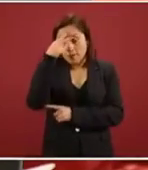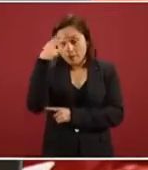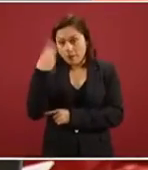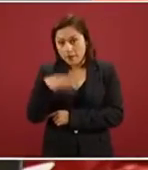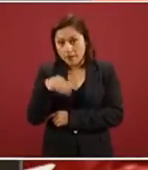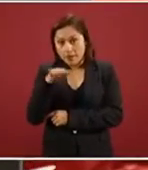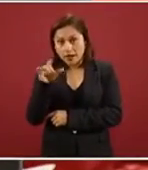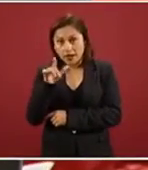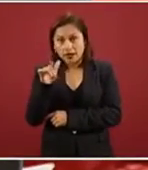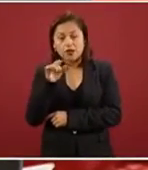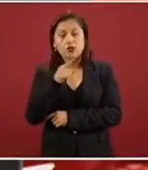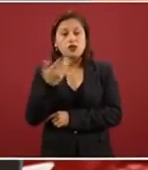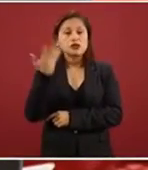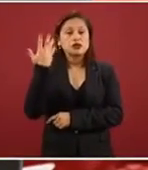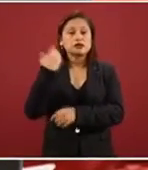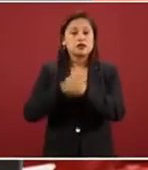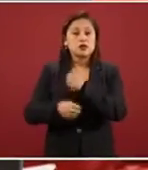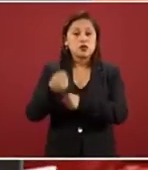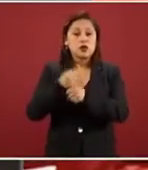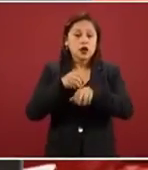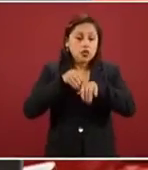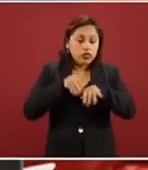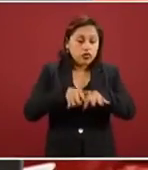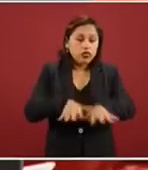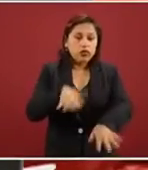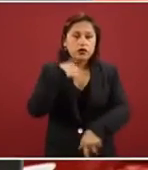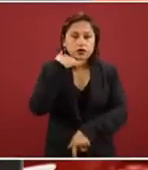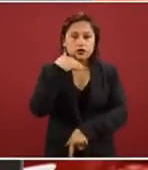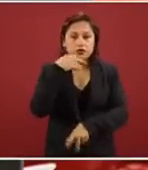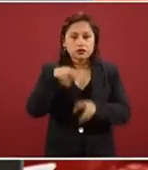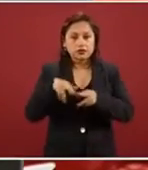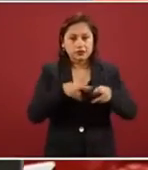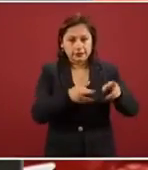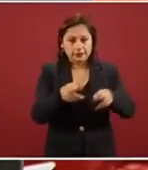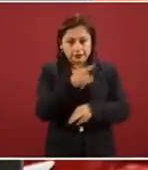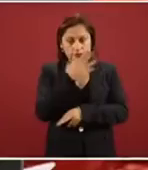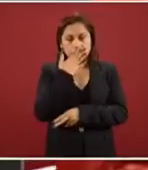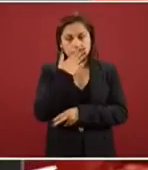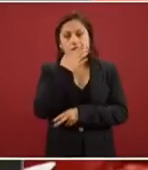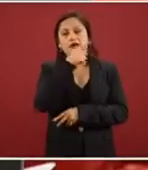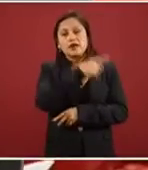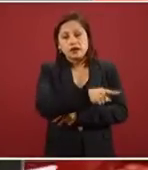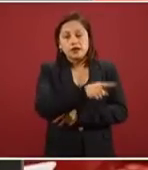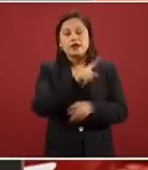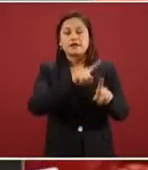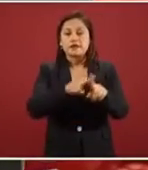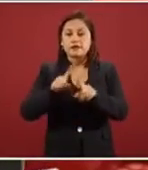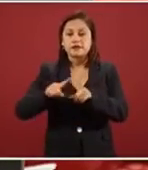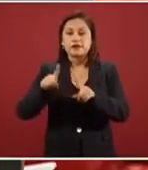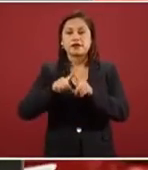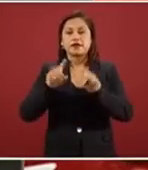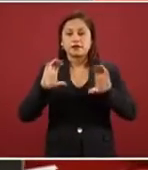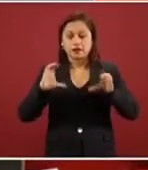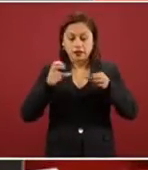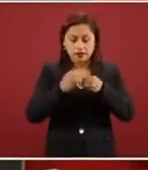Sonora hace 5 años y quienes han estado organizando con los comités de Cuenca, Río Sonora,